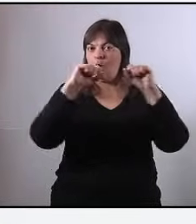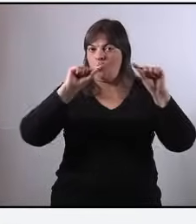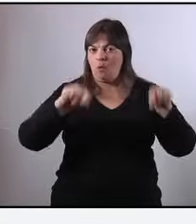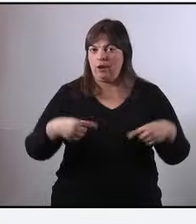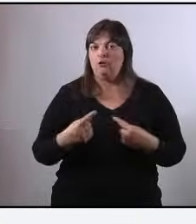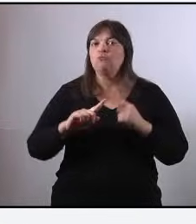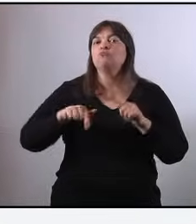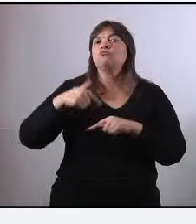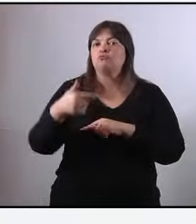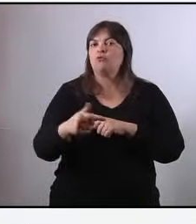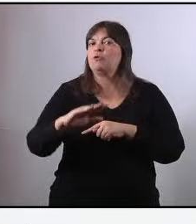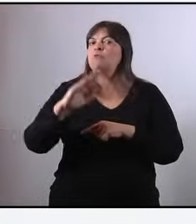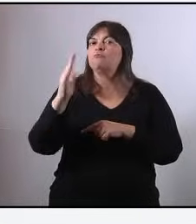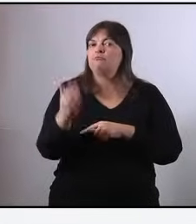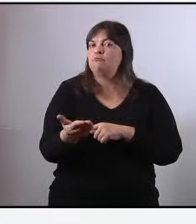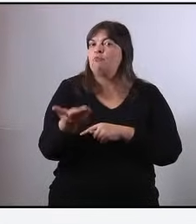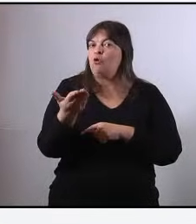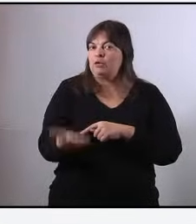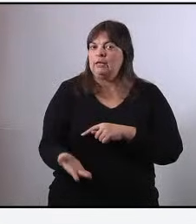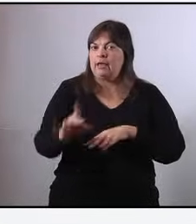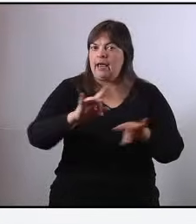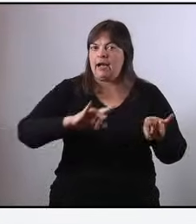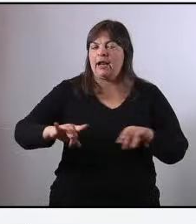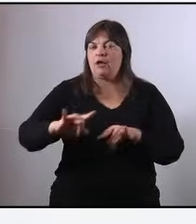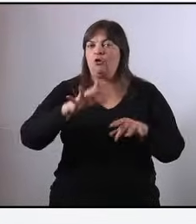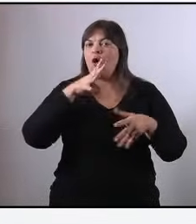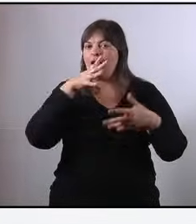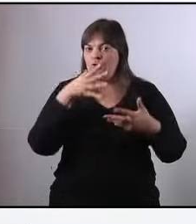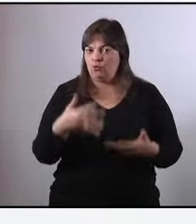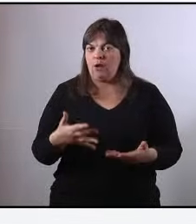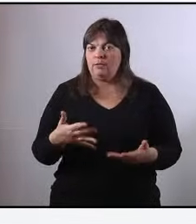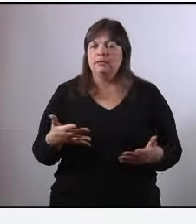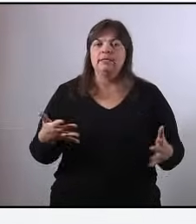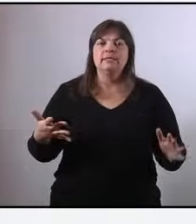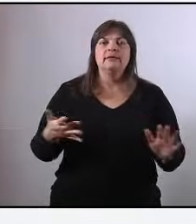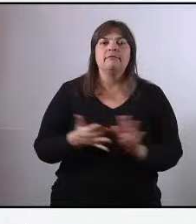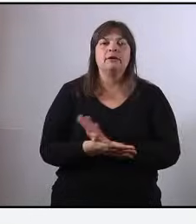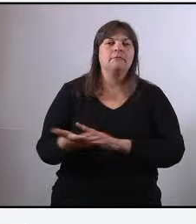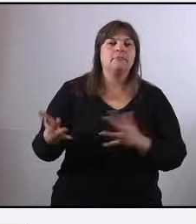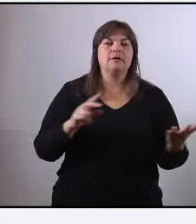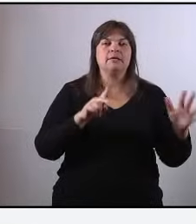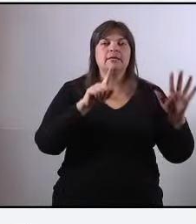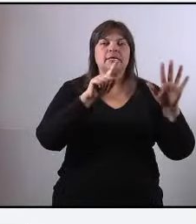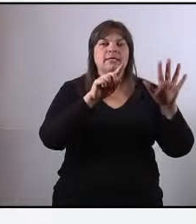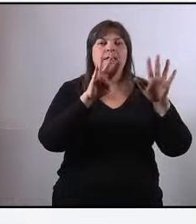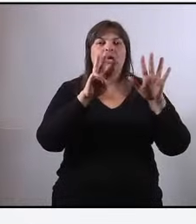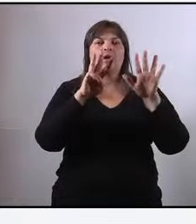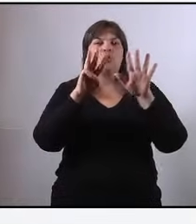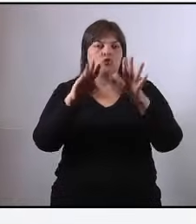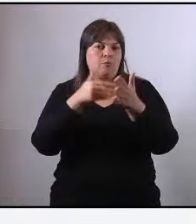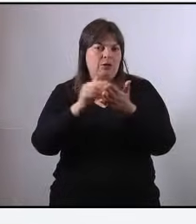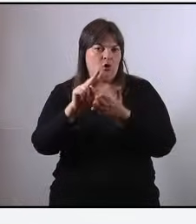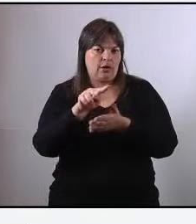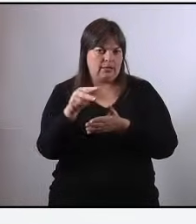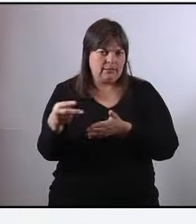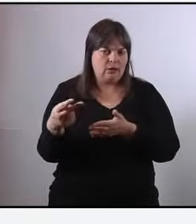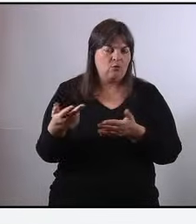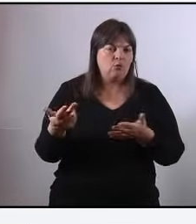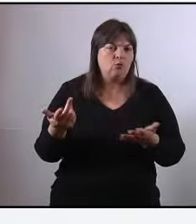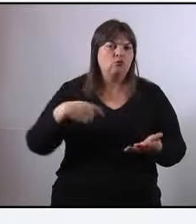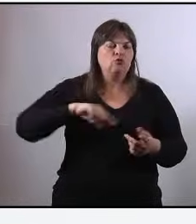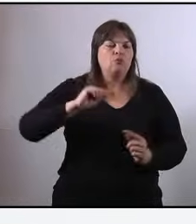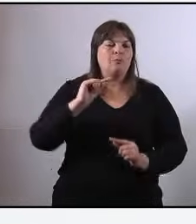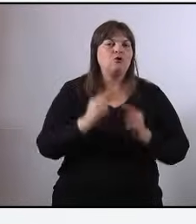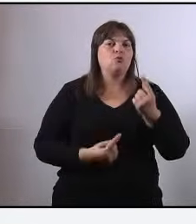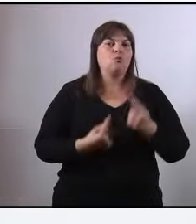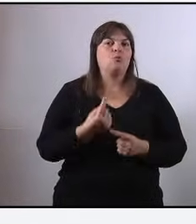impacto relevante en nuestra región. Esa actualización supone llegar a en torno a 68 millones. Nosotros teníamos